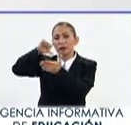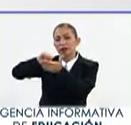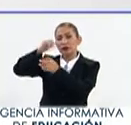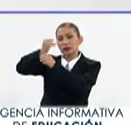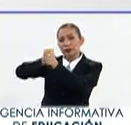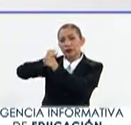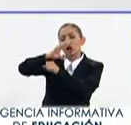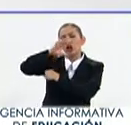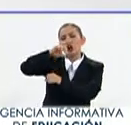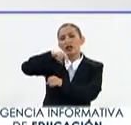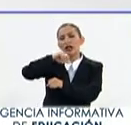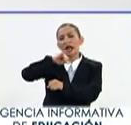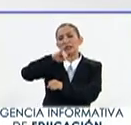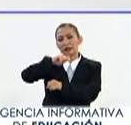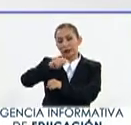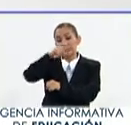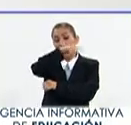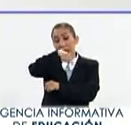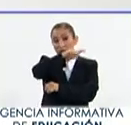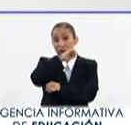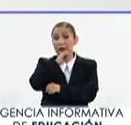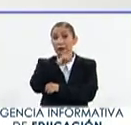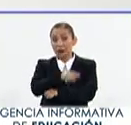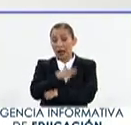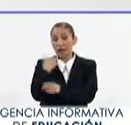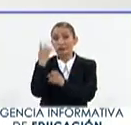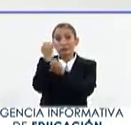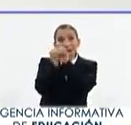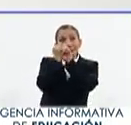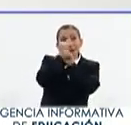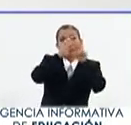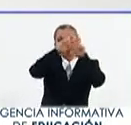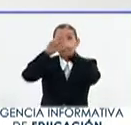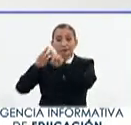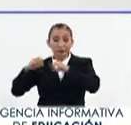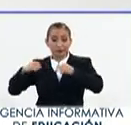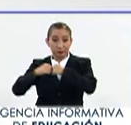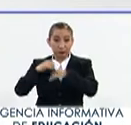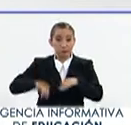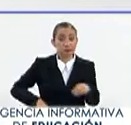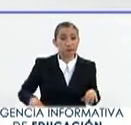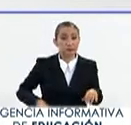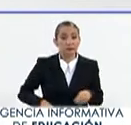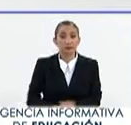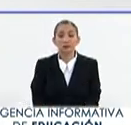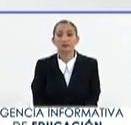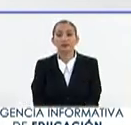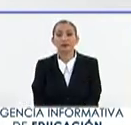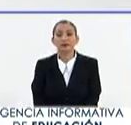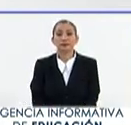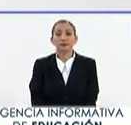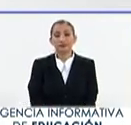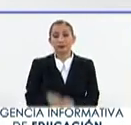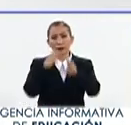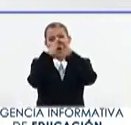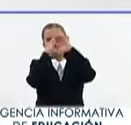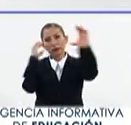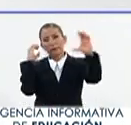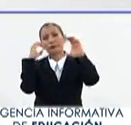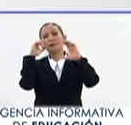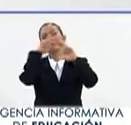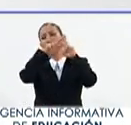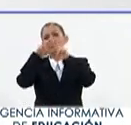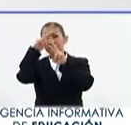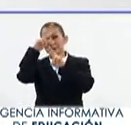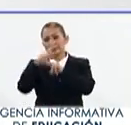investigación CONACYT, sí, que están haciendo pues astronomía de frontera, ¿no? Muy interesante. Y el Observatorio Astronómico